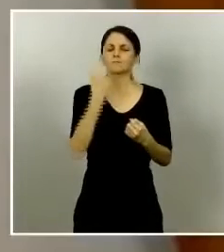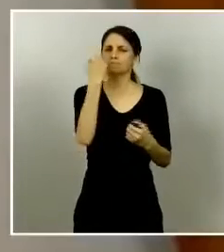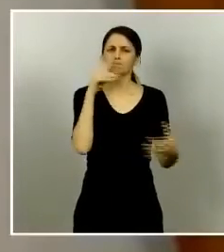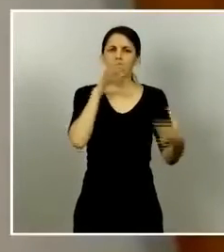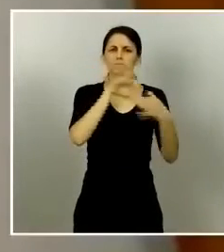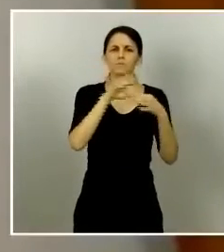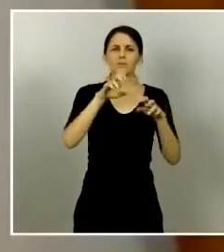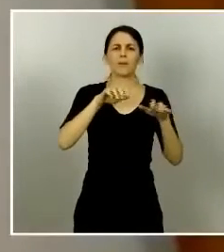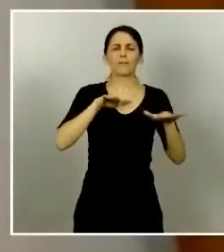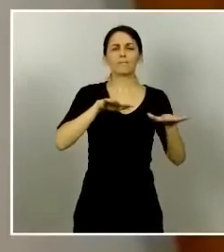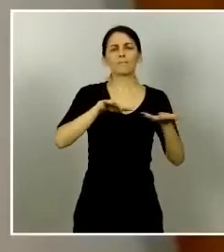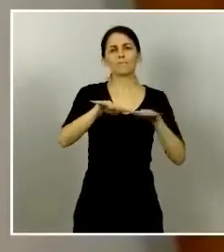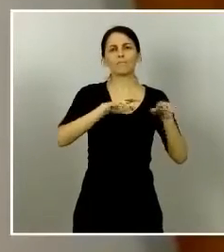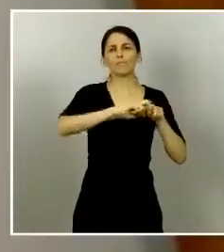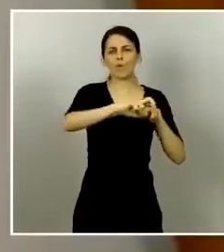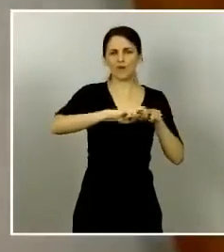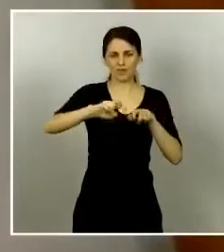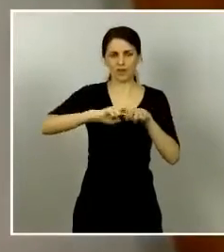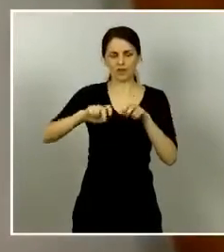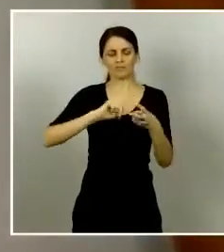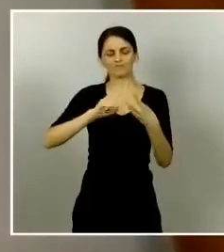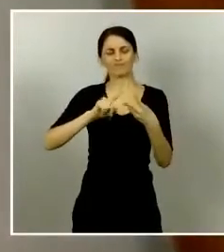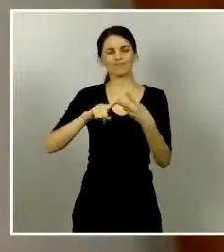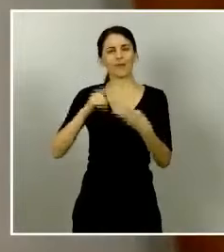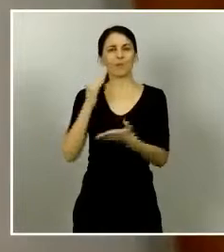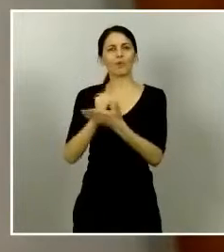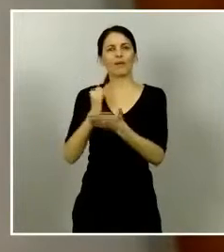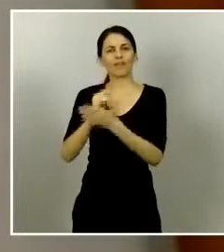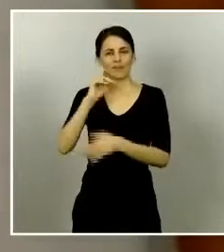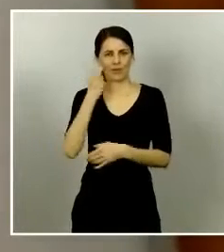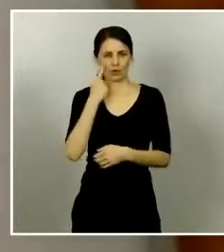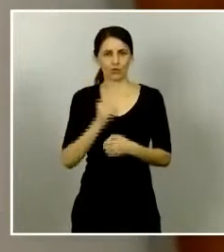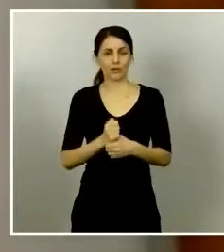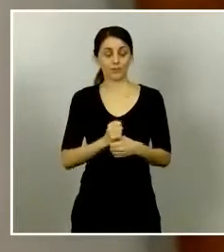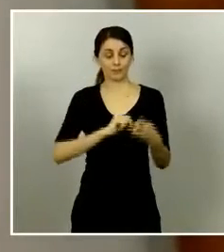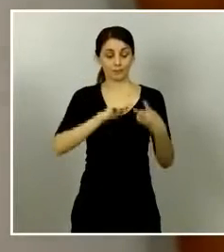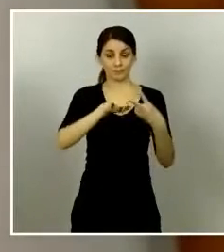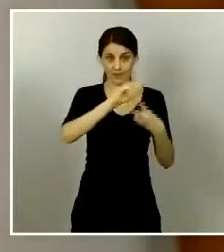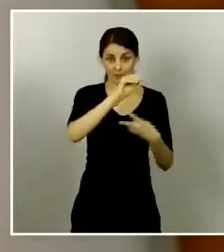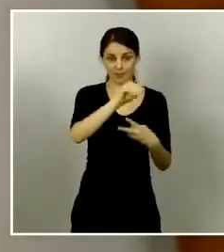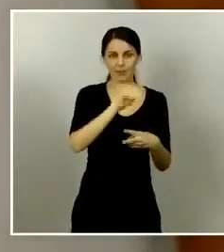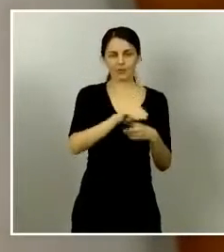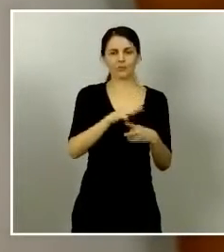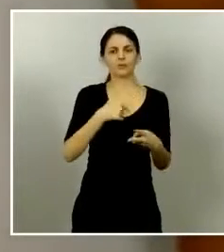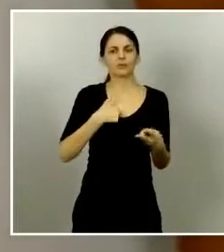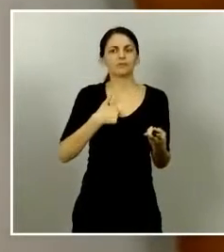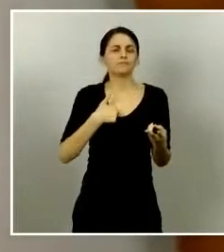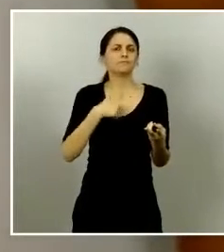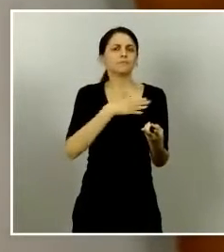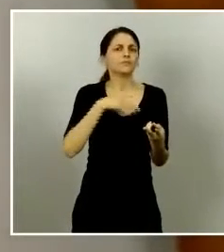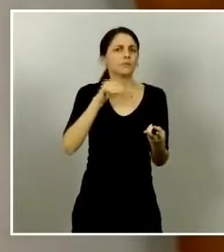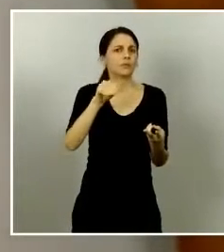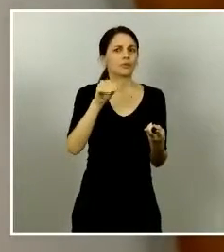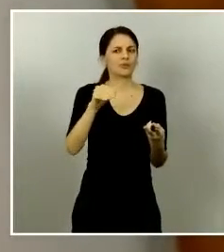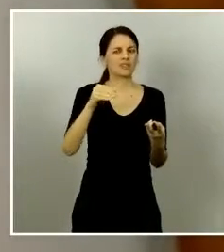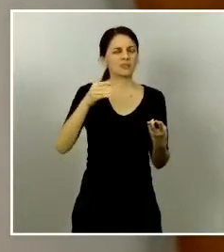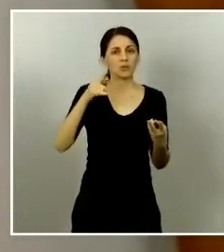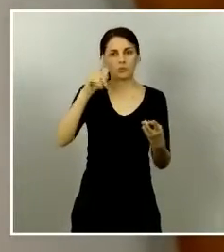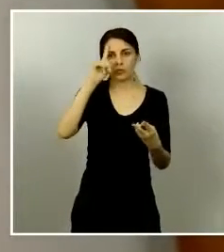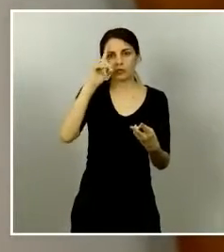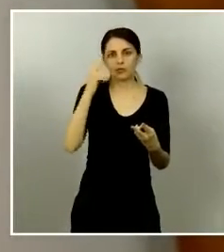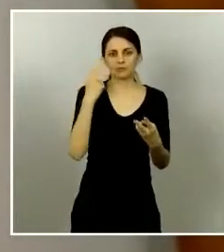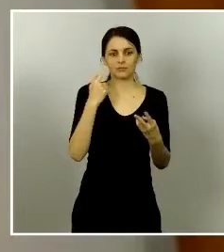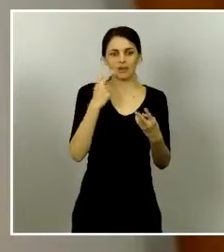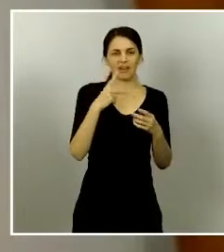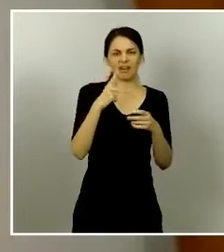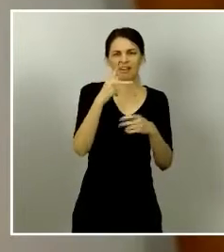para el ministro de Sanidad, para Salvador Illa. Una relacionada con la movilidad y otra con las pruebas de diagnóstico. La primera es